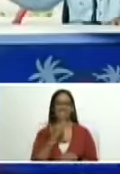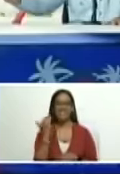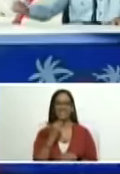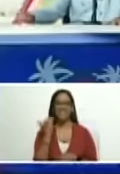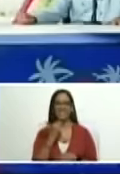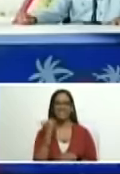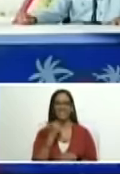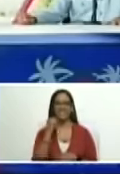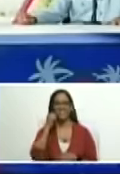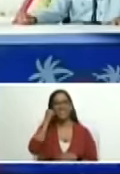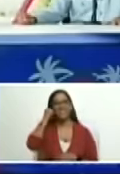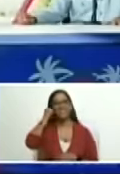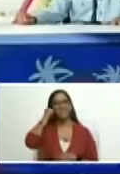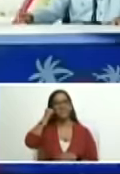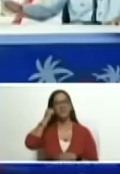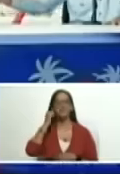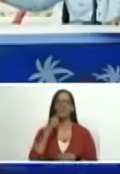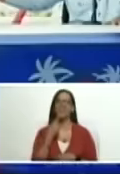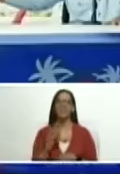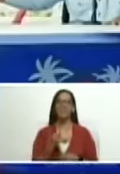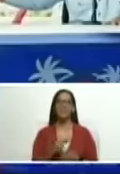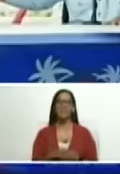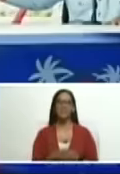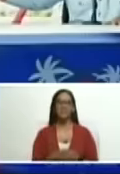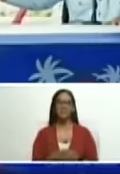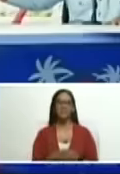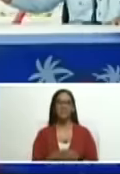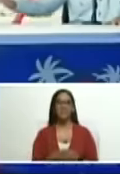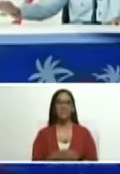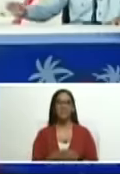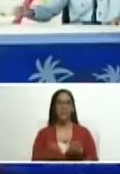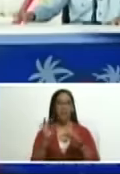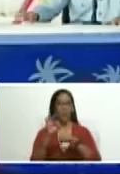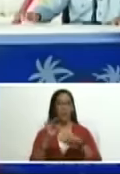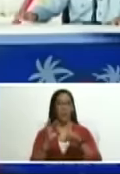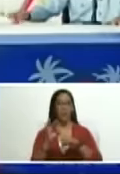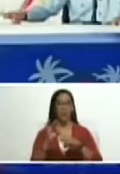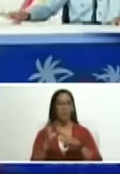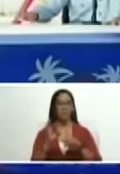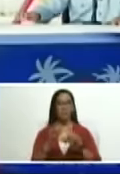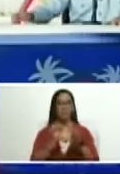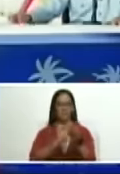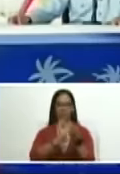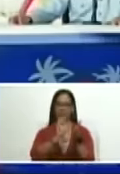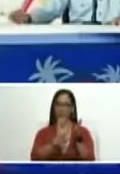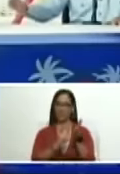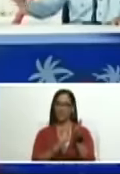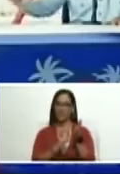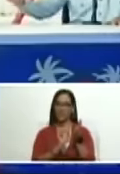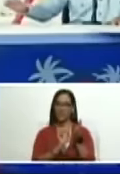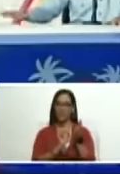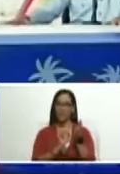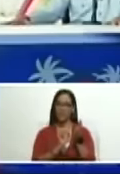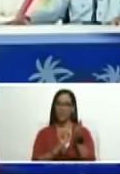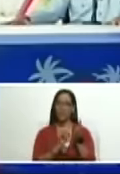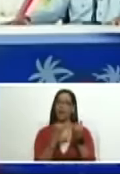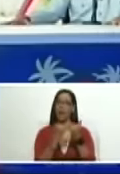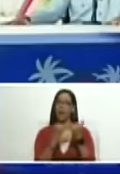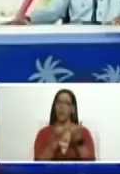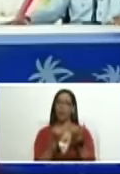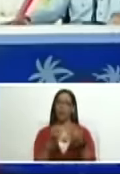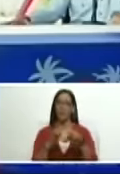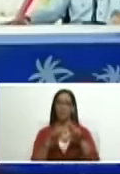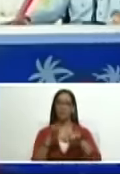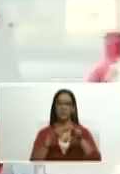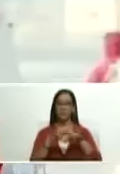Un doblón. ¿Qué dice Suárez? Ahí en la moneda está escrito alrededor que la última reconstrucción que tuvo